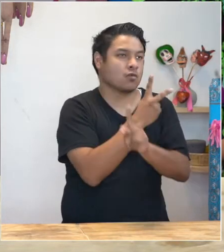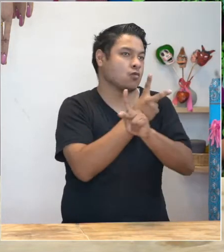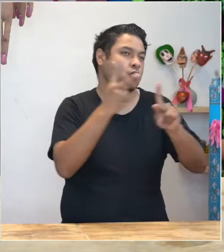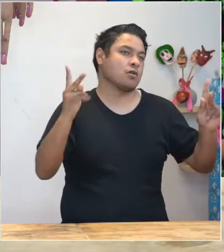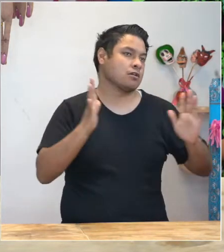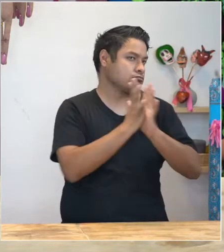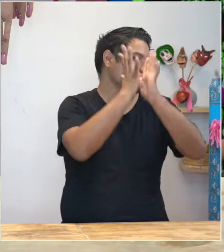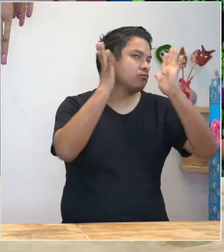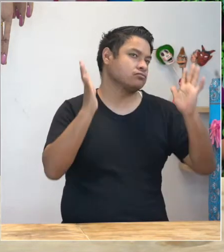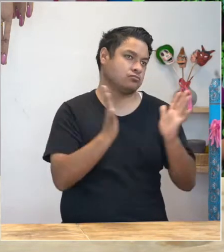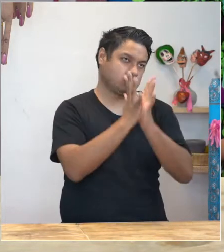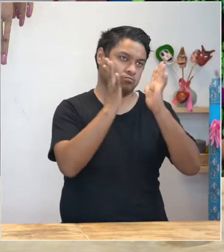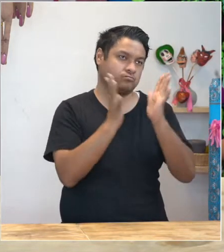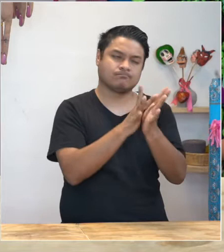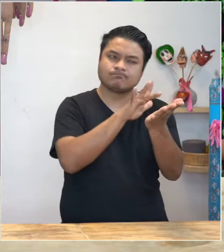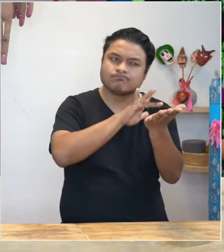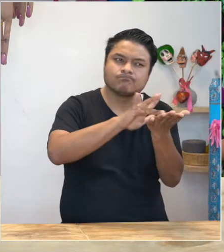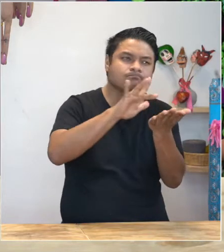viviendo.